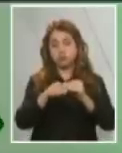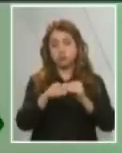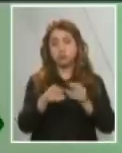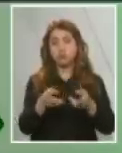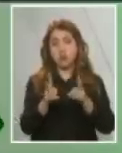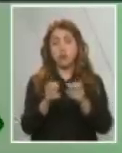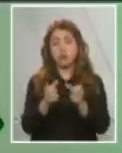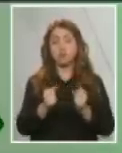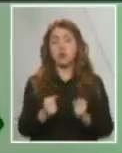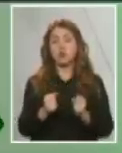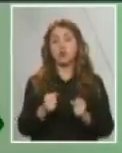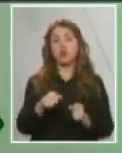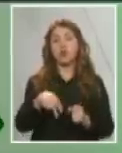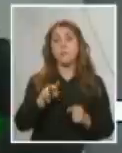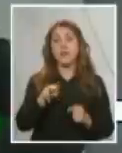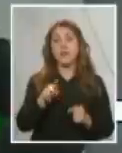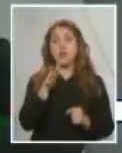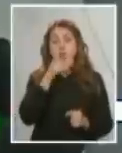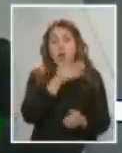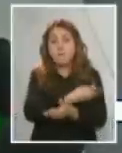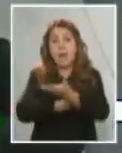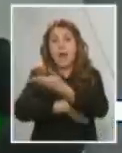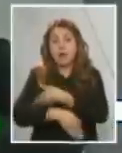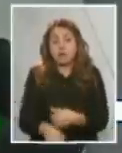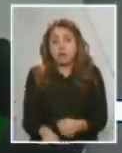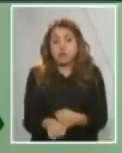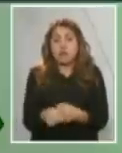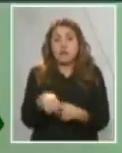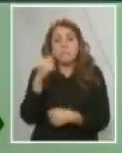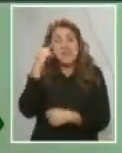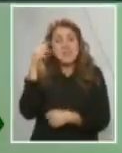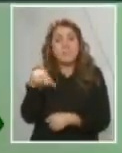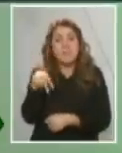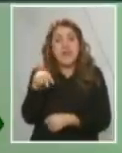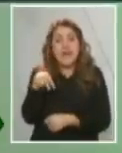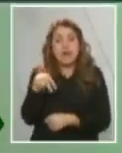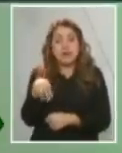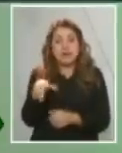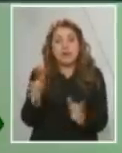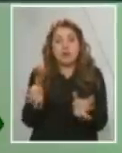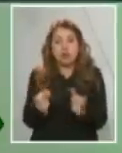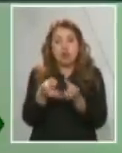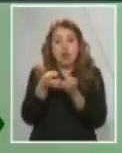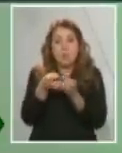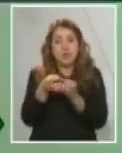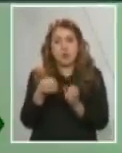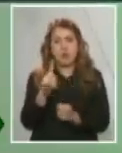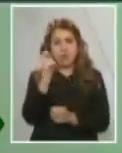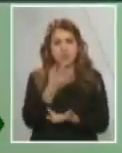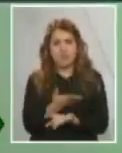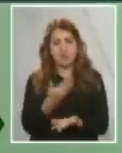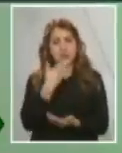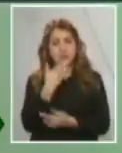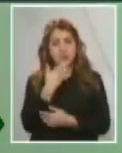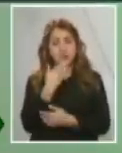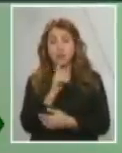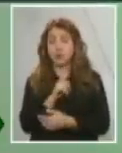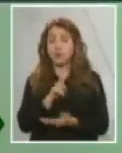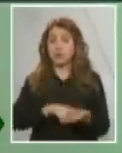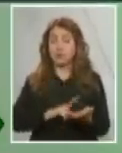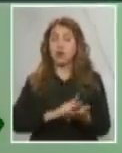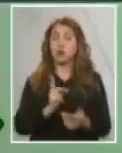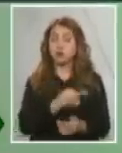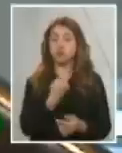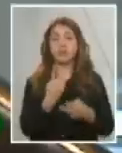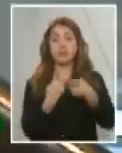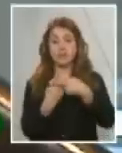pies. Claro. Para el niño que no tiene mano. ¿Por qué no pensar en cosas así? Que no son tan complejas tampoco. No son tan complejas. De hecho,